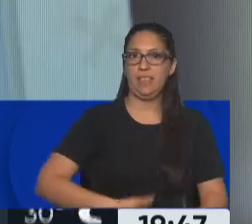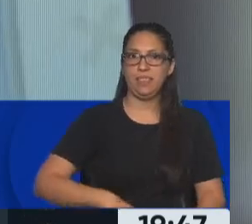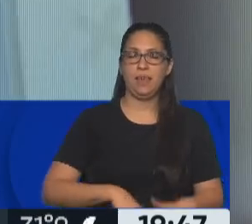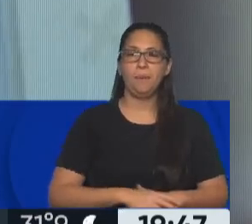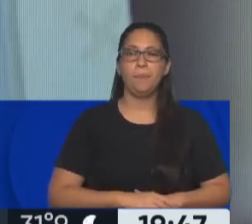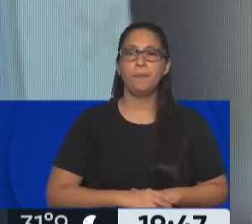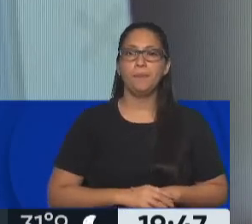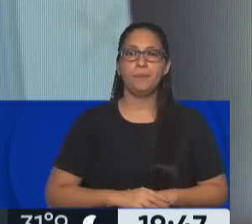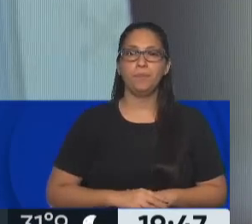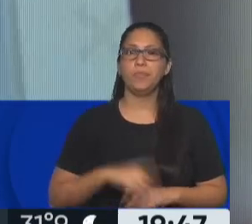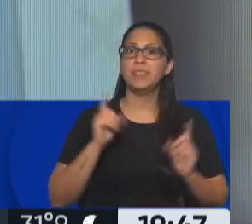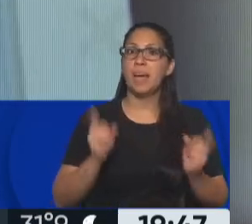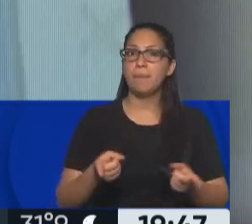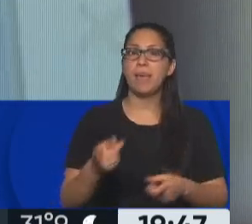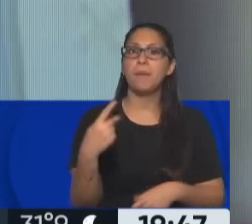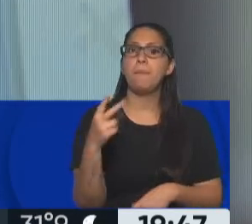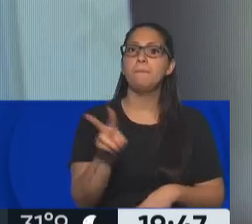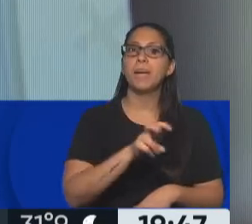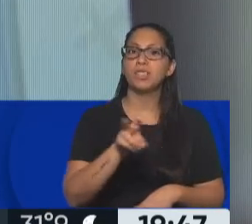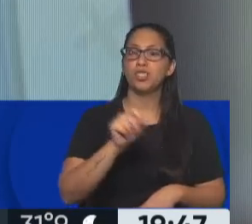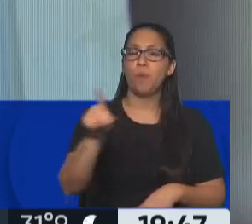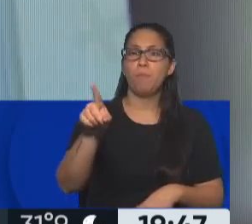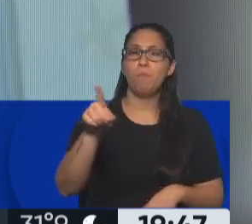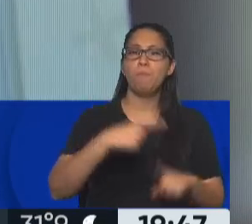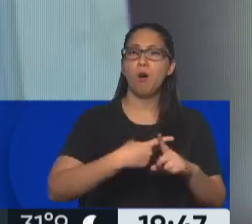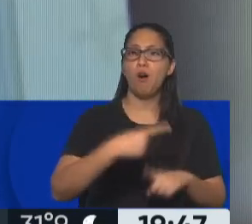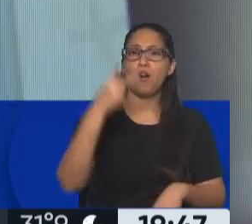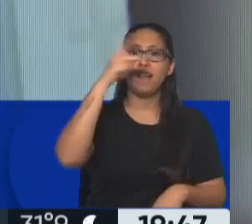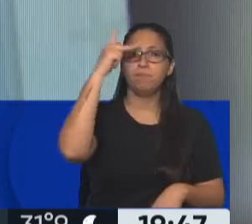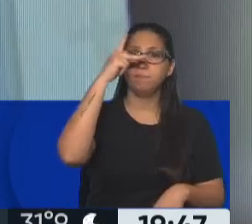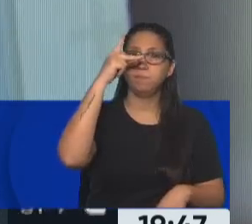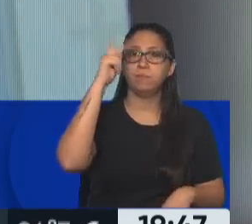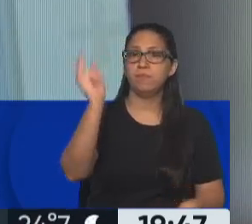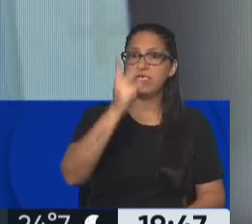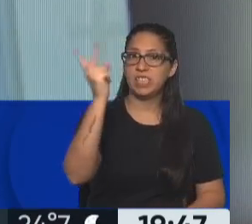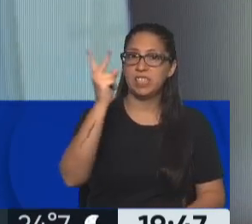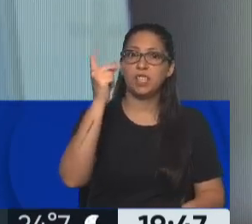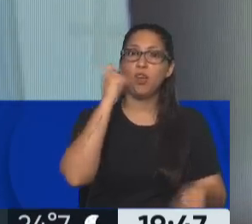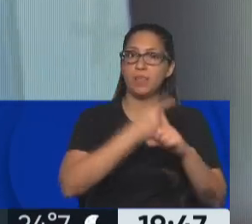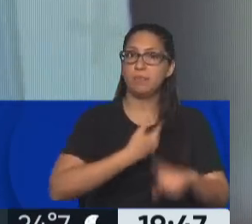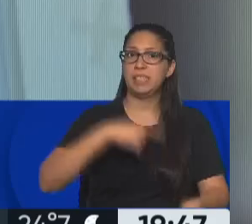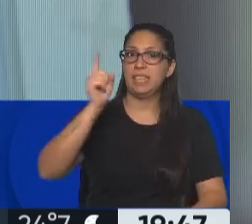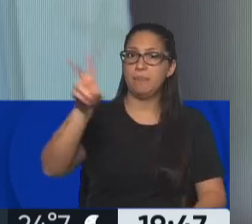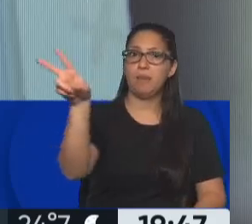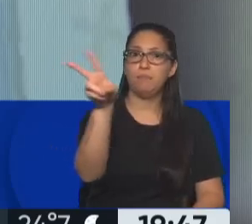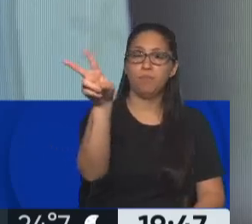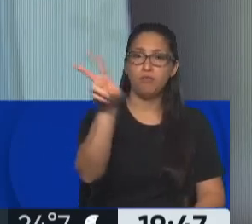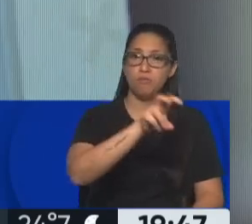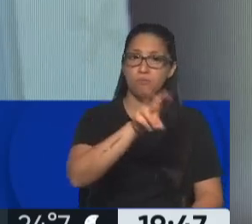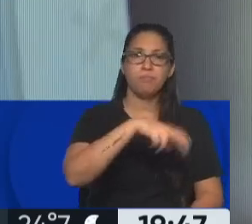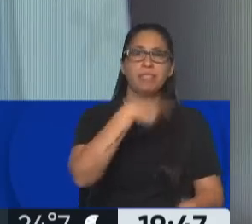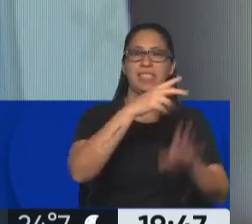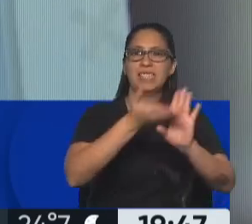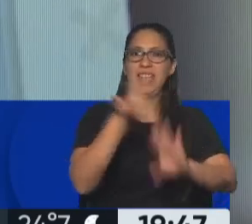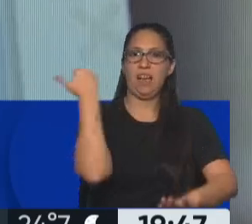Kirchner, como también la pensión que cobraba por su marido difunto, también expresidente de la Nación,